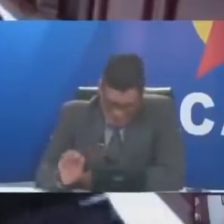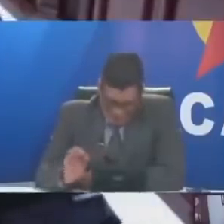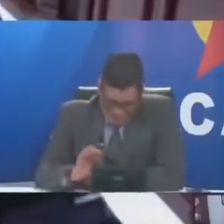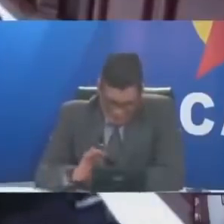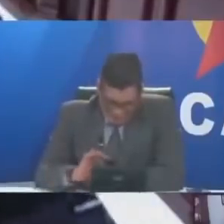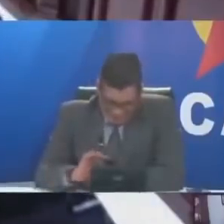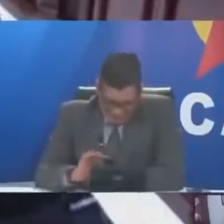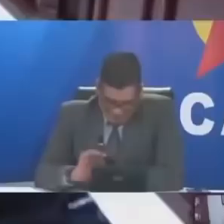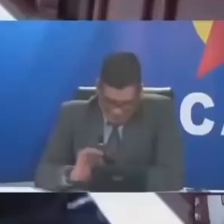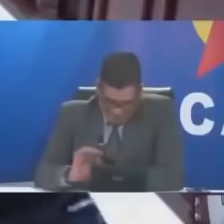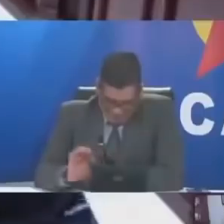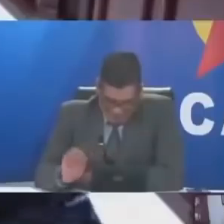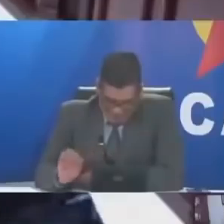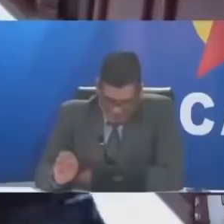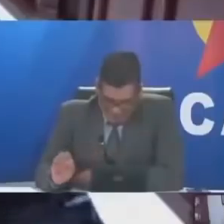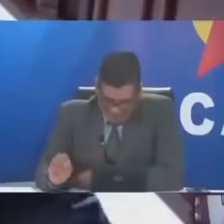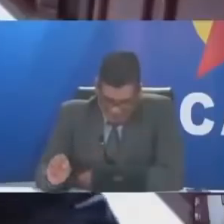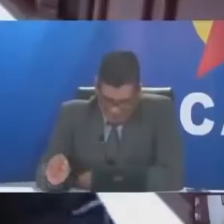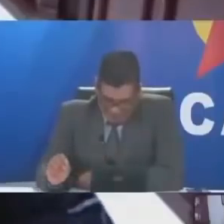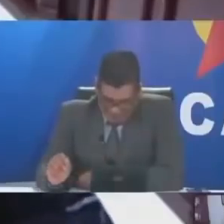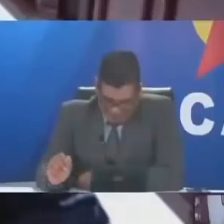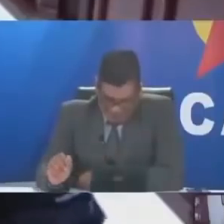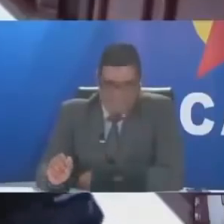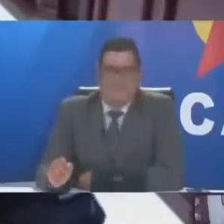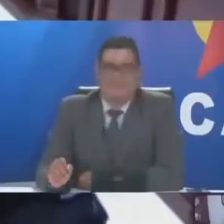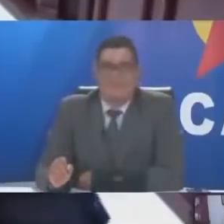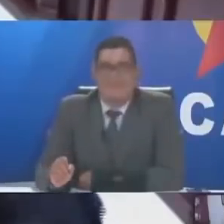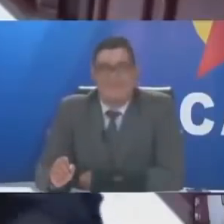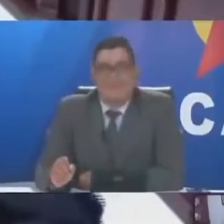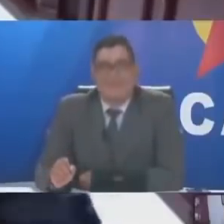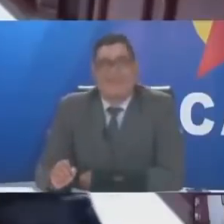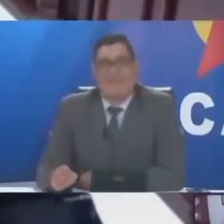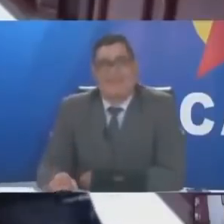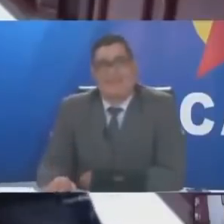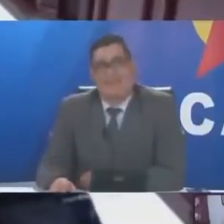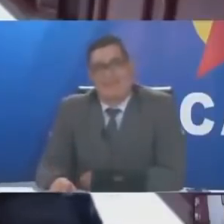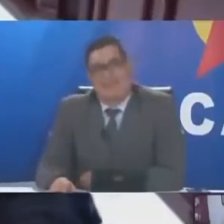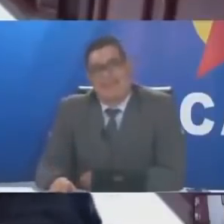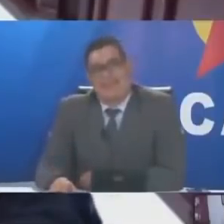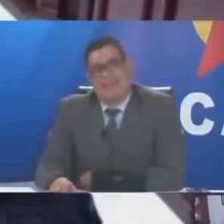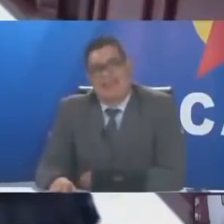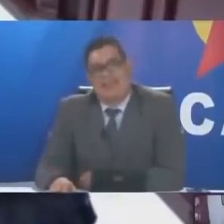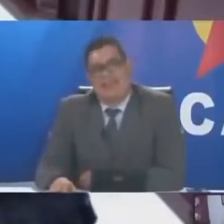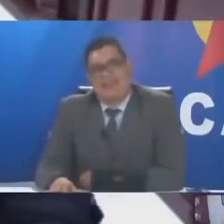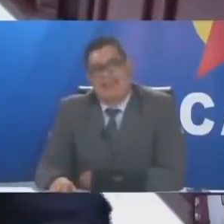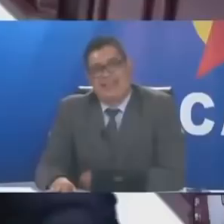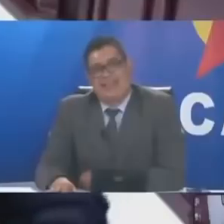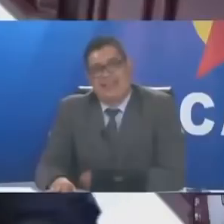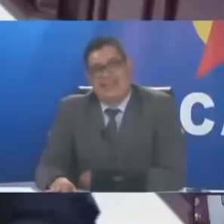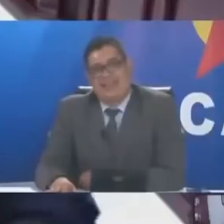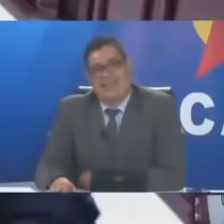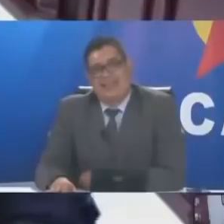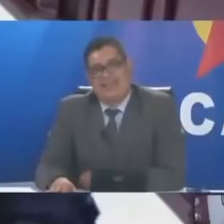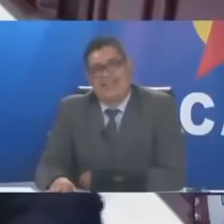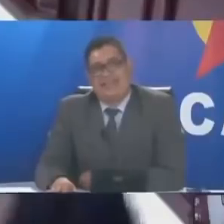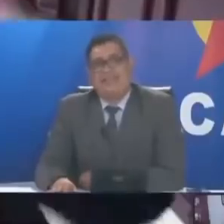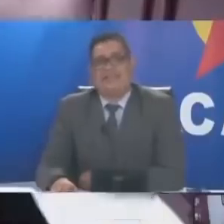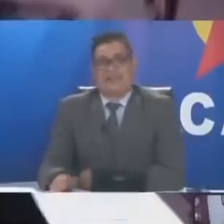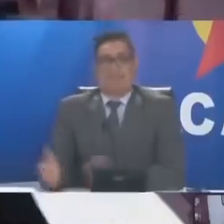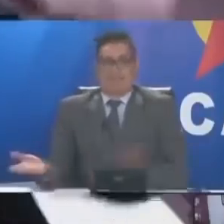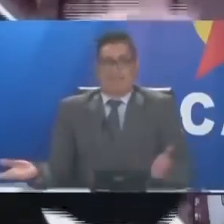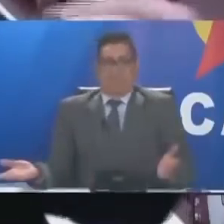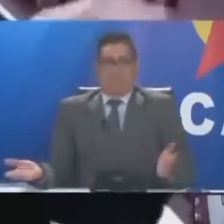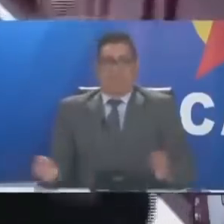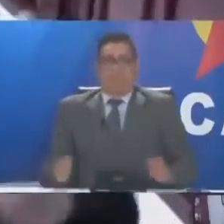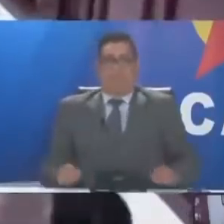puede estar alejados de todo tipo de inconvenientes pero lo que bueno services es que volviendo al punto de la negociación y partamos